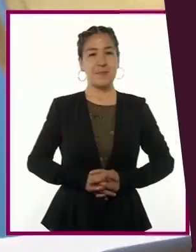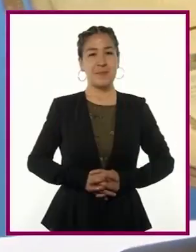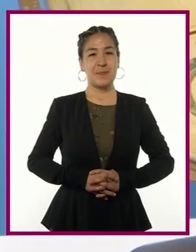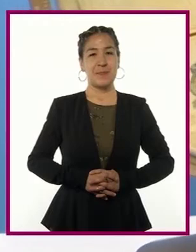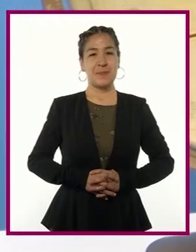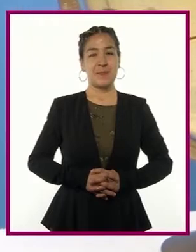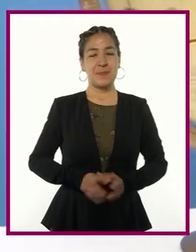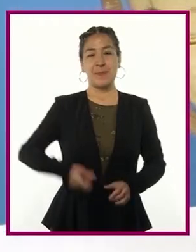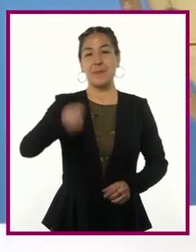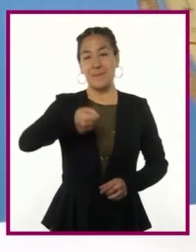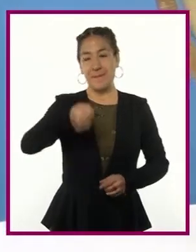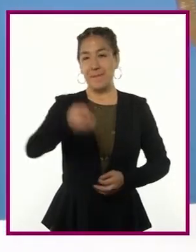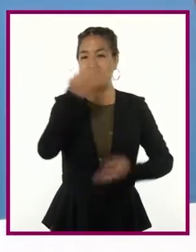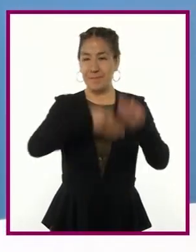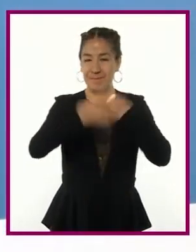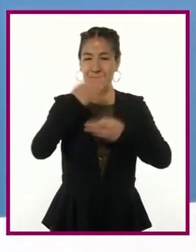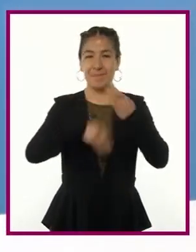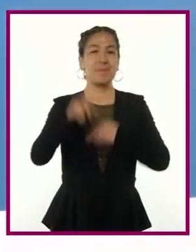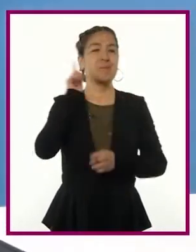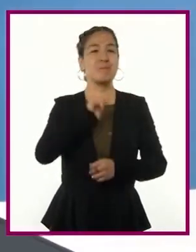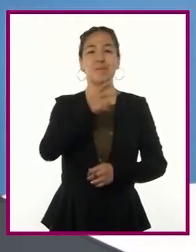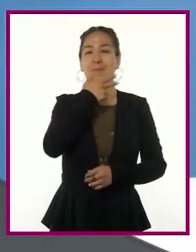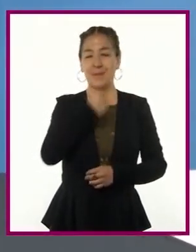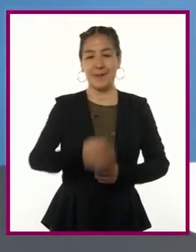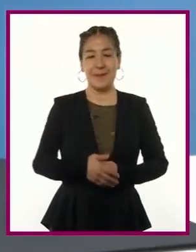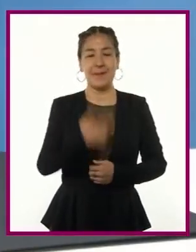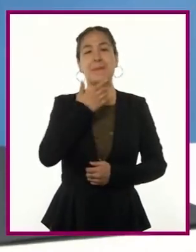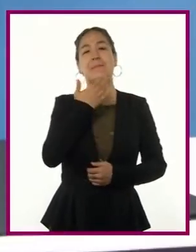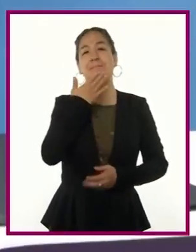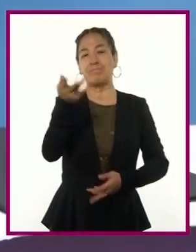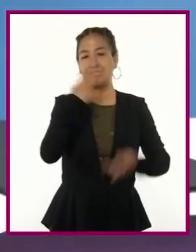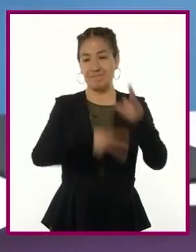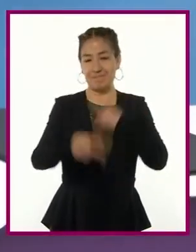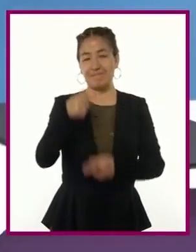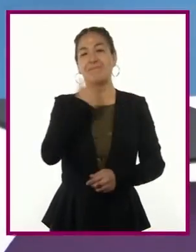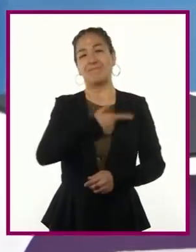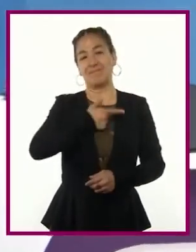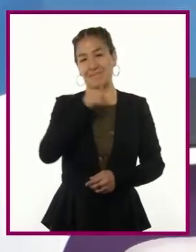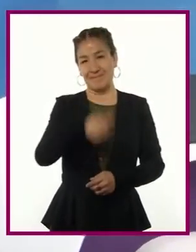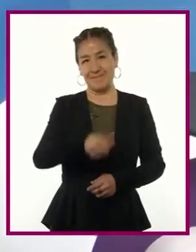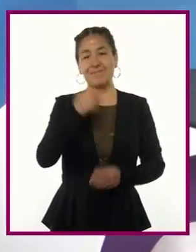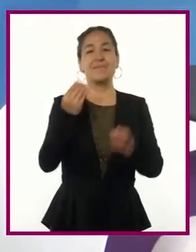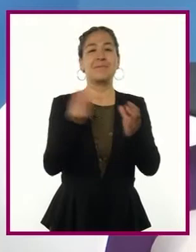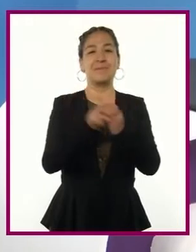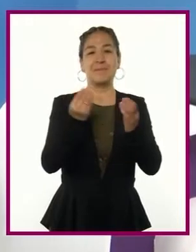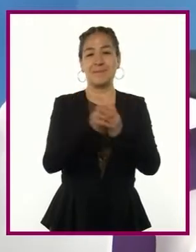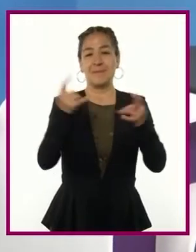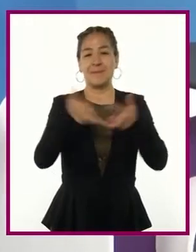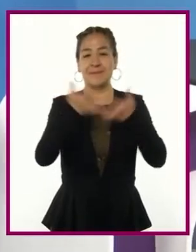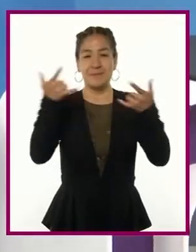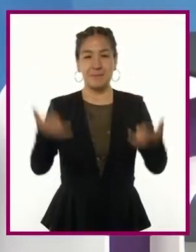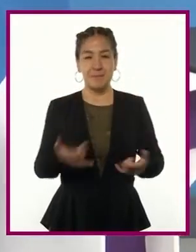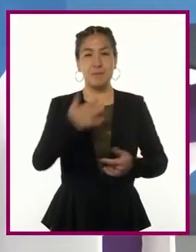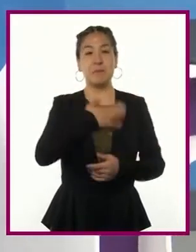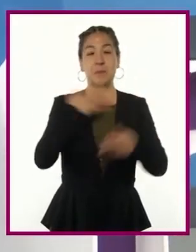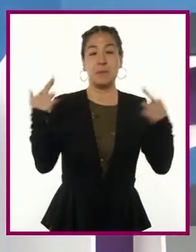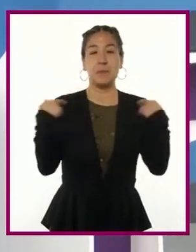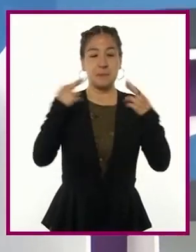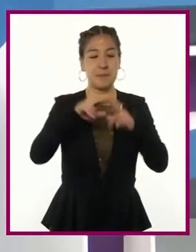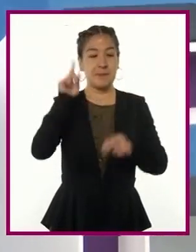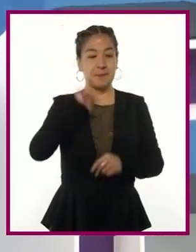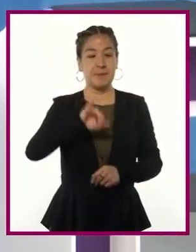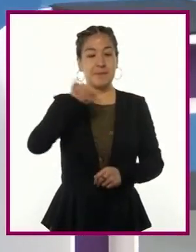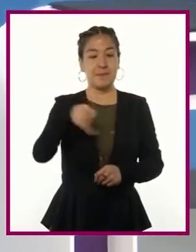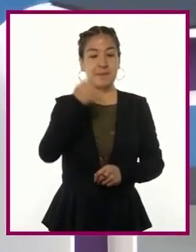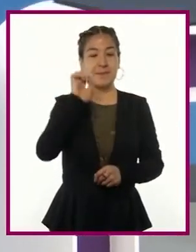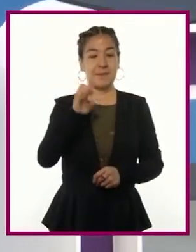Saludos a todas y todos. Qué gusto darles la bienvenida a una sesión más de la asignatura Historia. Soy la profesora Geyeli